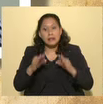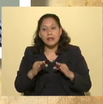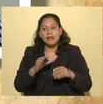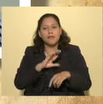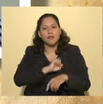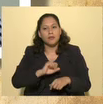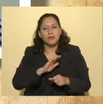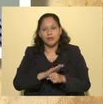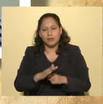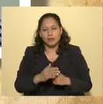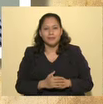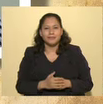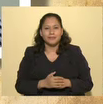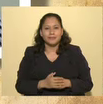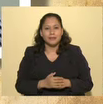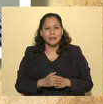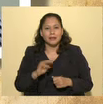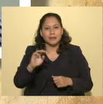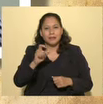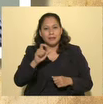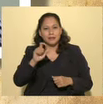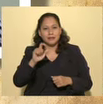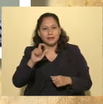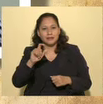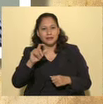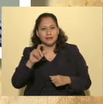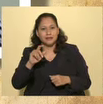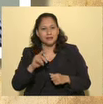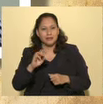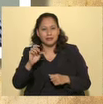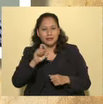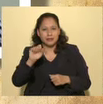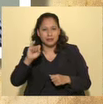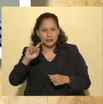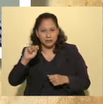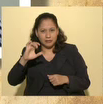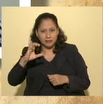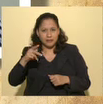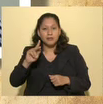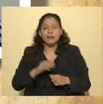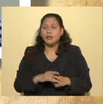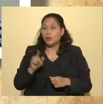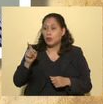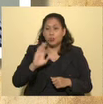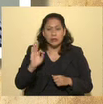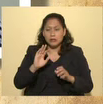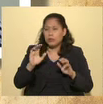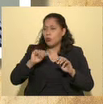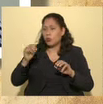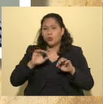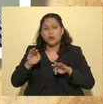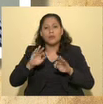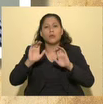favorito? Max Pitts. De no haber sido quien eres, ¿qué te hubiera gustado ser?